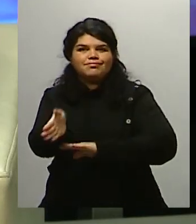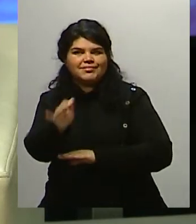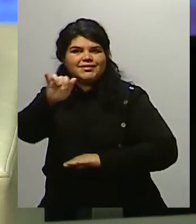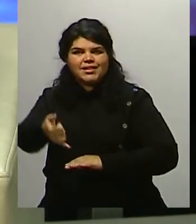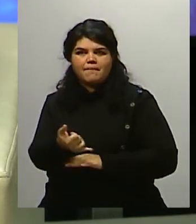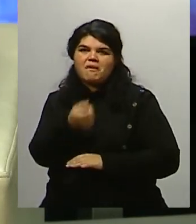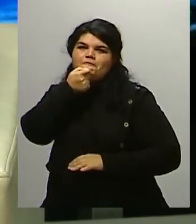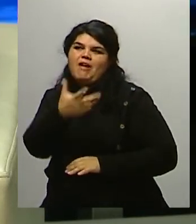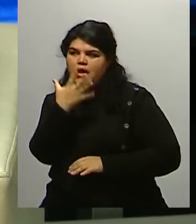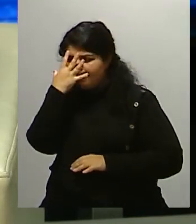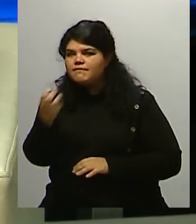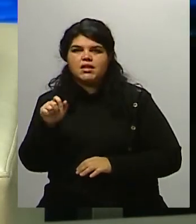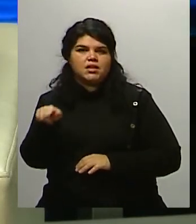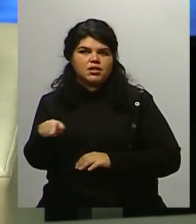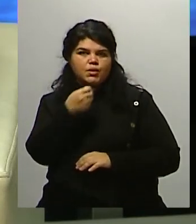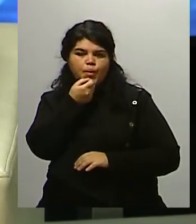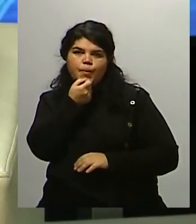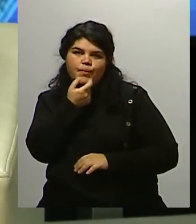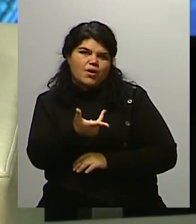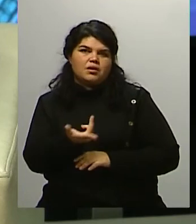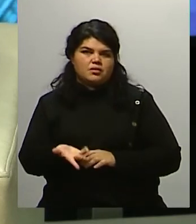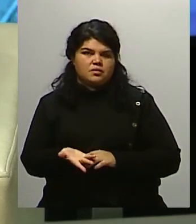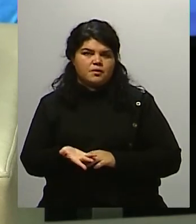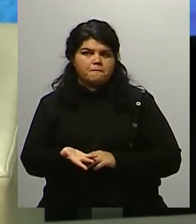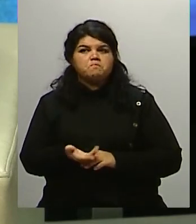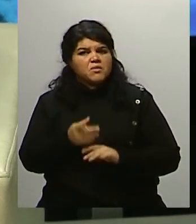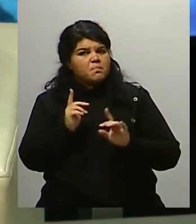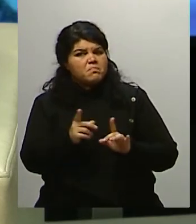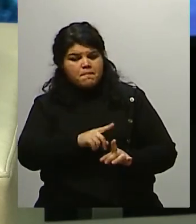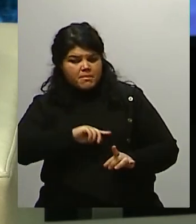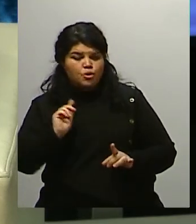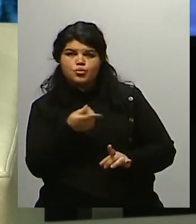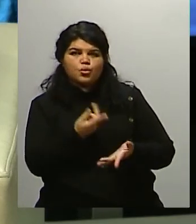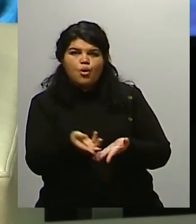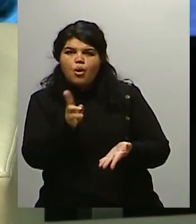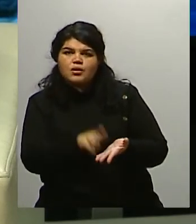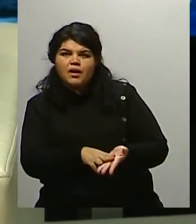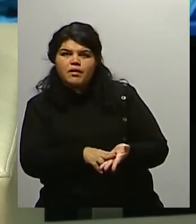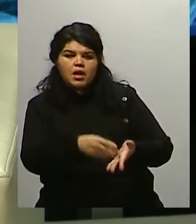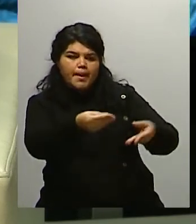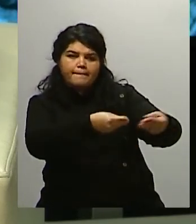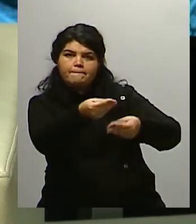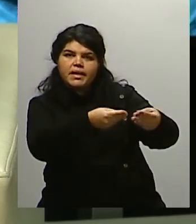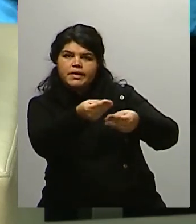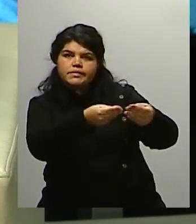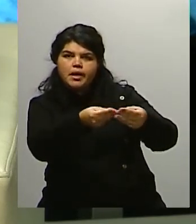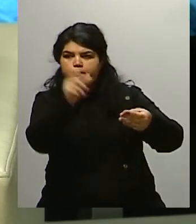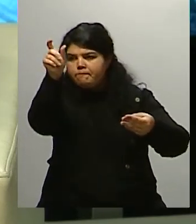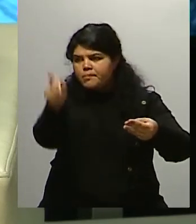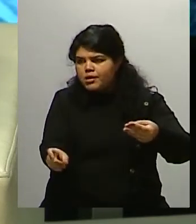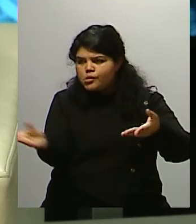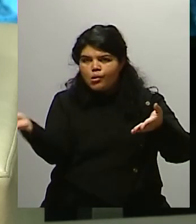Vos hoy día estás y mañana no. Volvimos a hacer un número para las empresas y lamentablemente eso te genera mucha